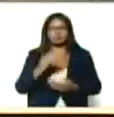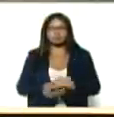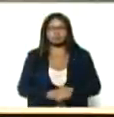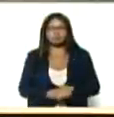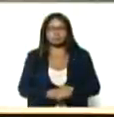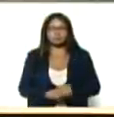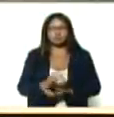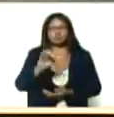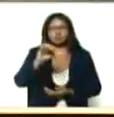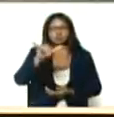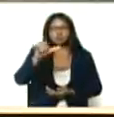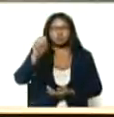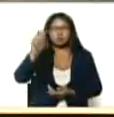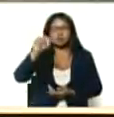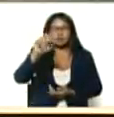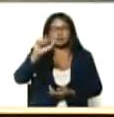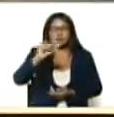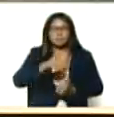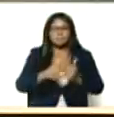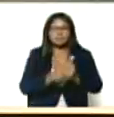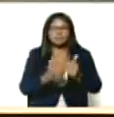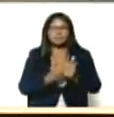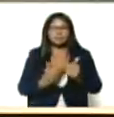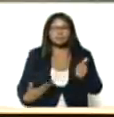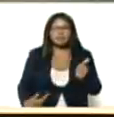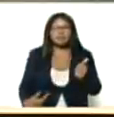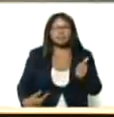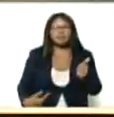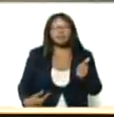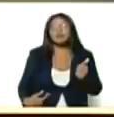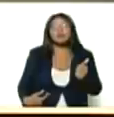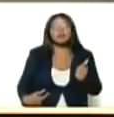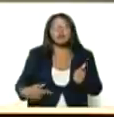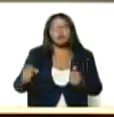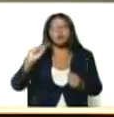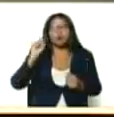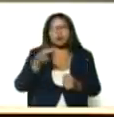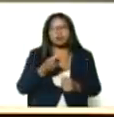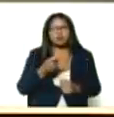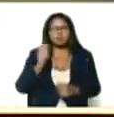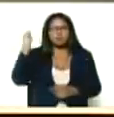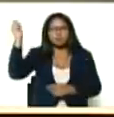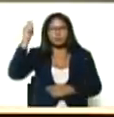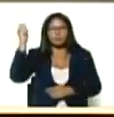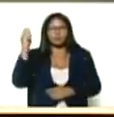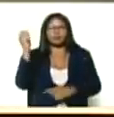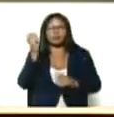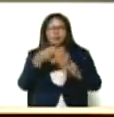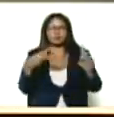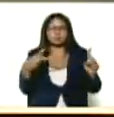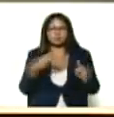Yoneisy Paredes, vicepresidenta de Guárico, Apures y Amazonas. Yoneisy.